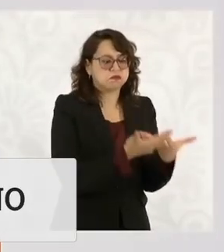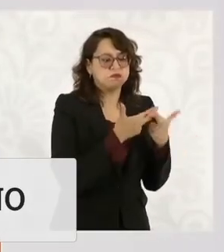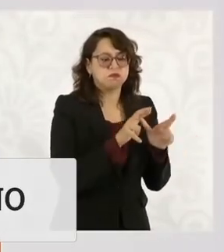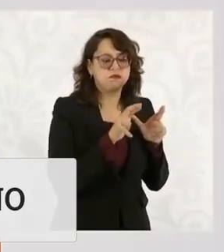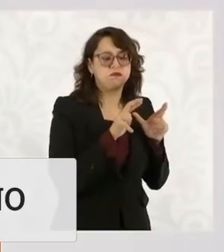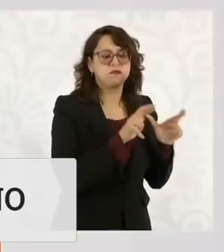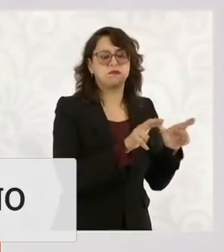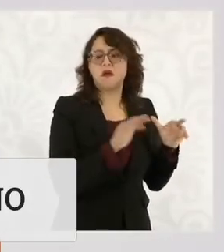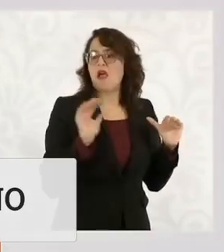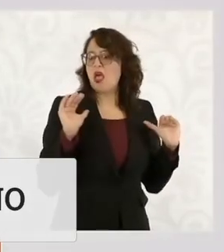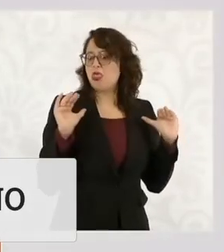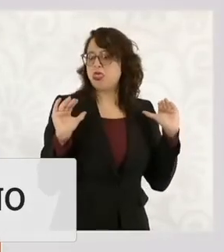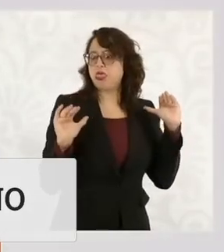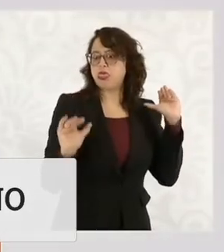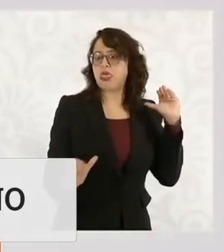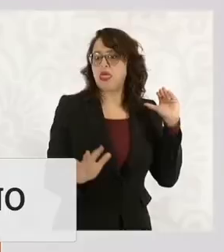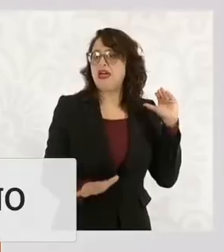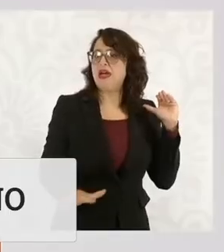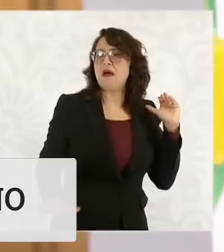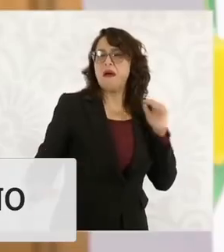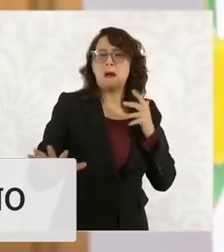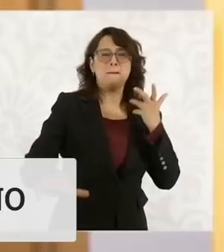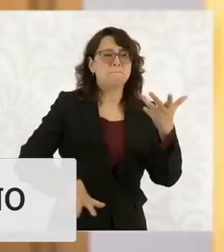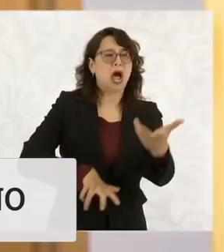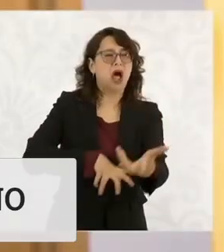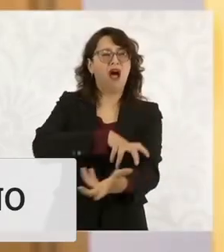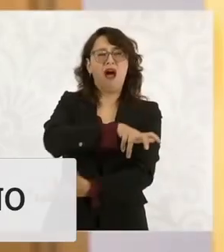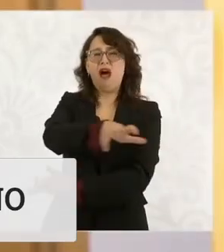desigualdad y graves conflictos sociales.